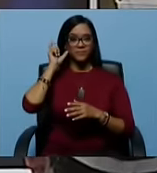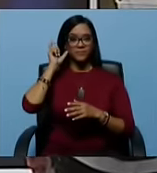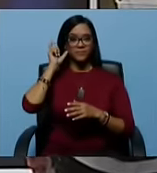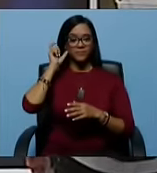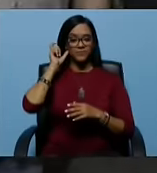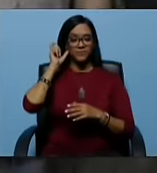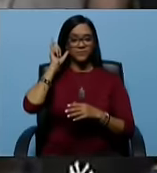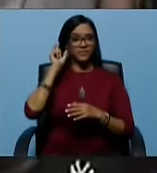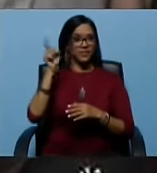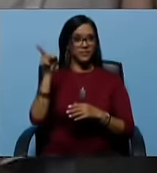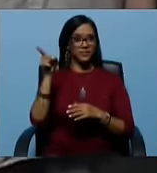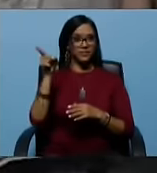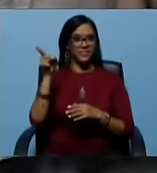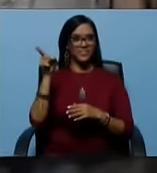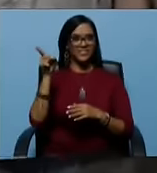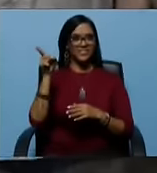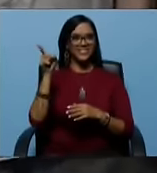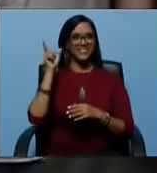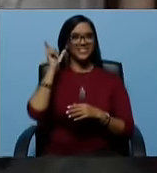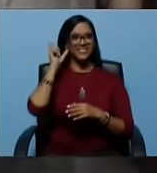¿Se escucha por allá?